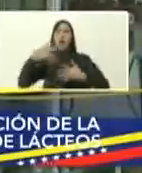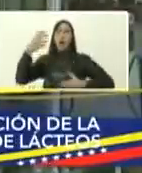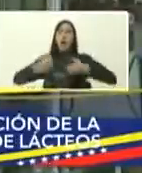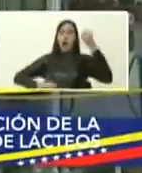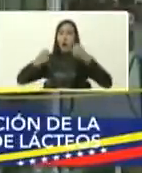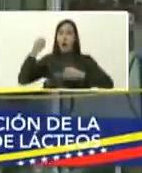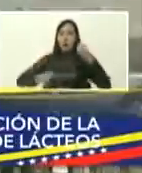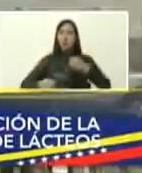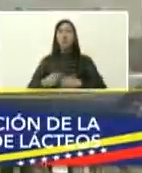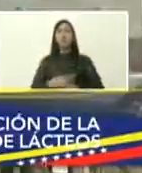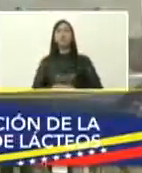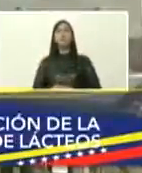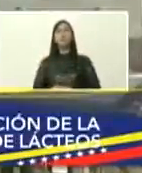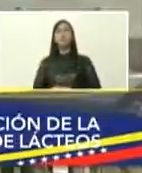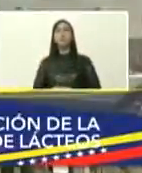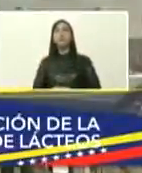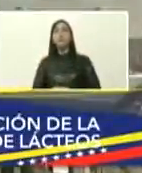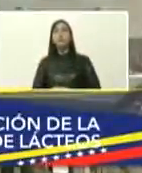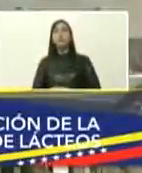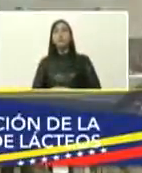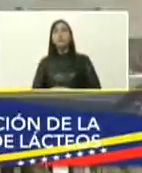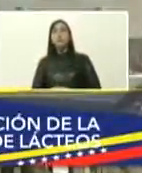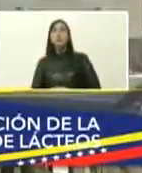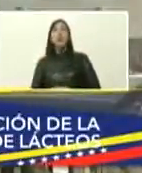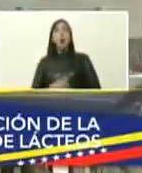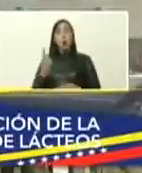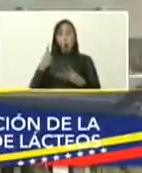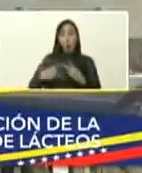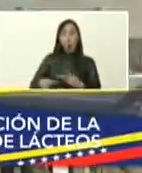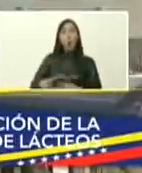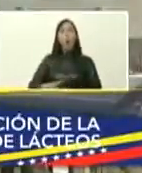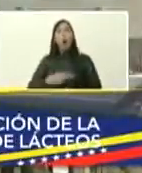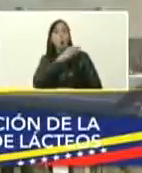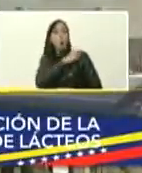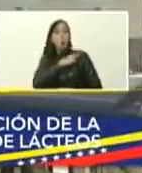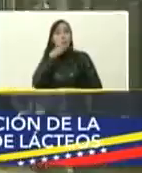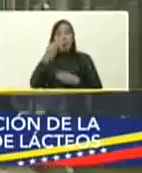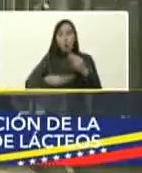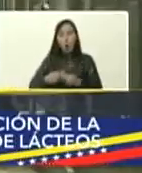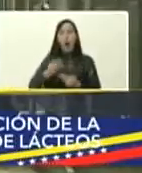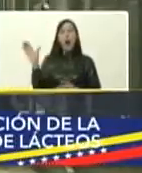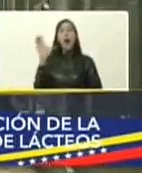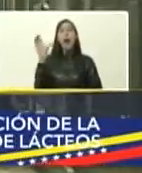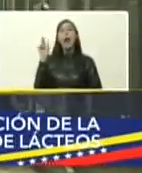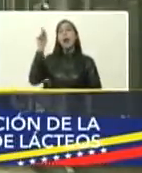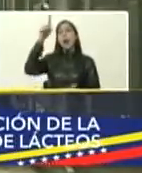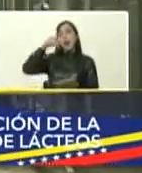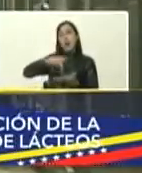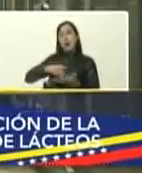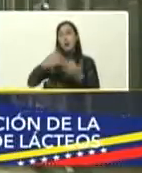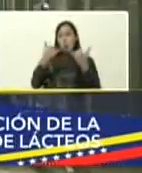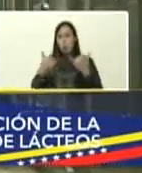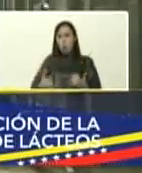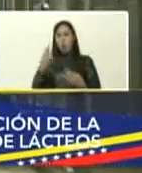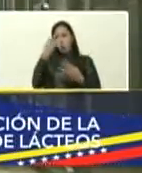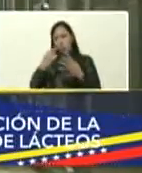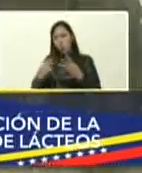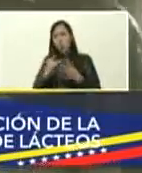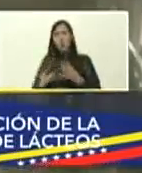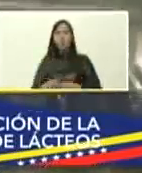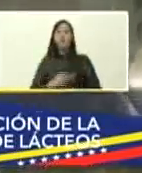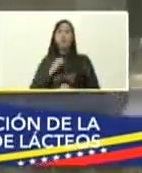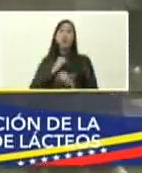Enrique Suárez, ya que su dueño, Nicola de Alessandro, se encuentra en la ciudad de Caracas haciendo algunos trámites y algunos